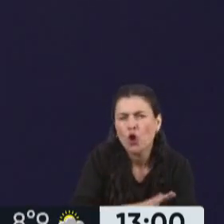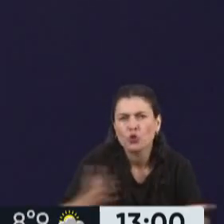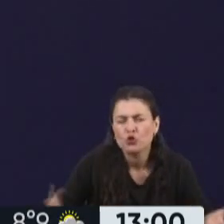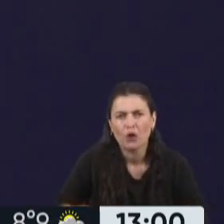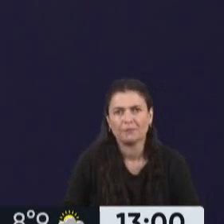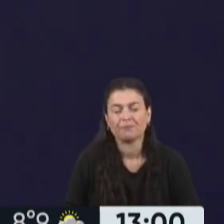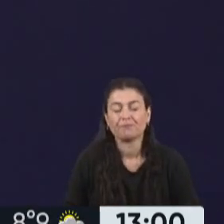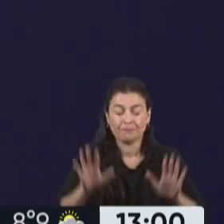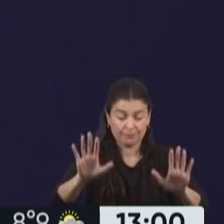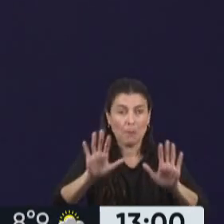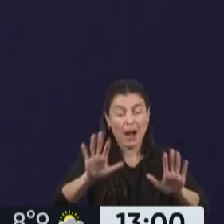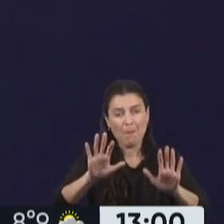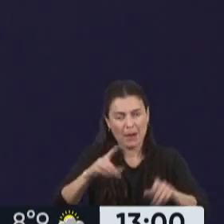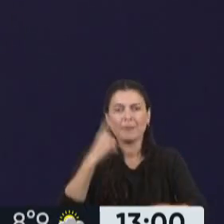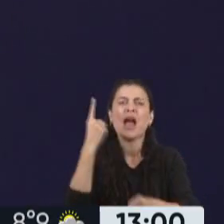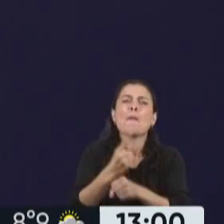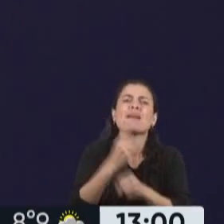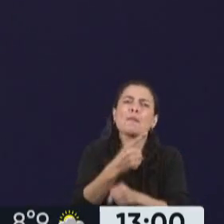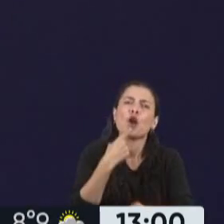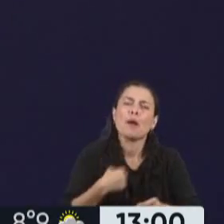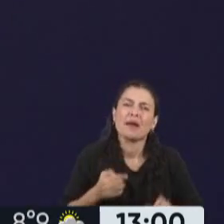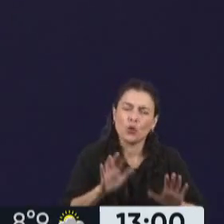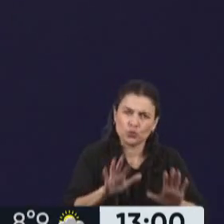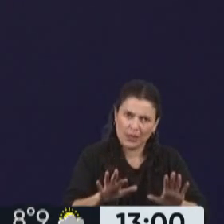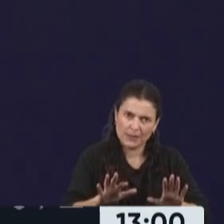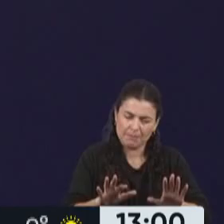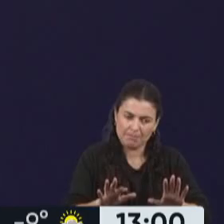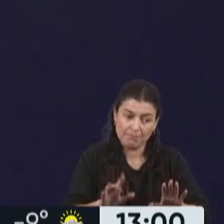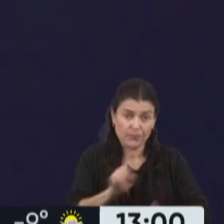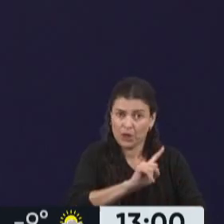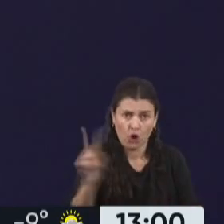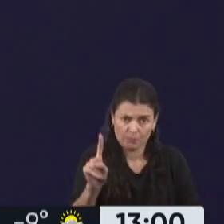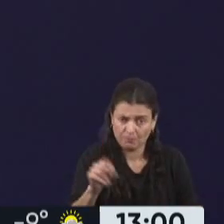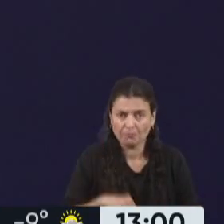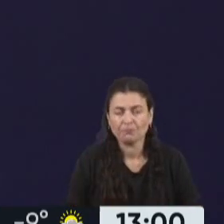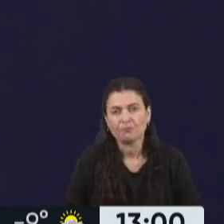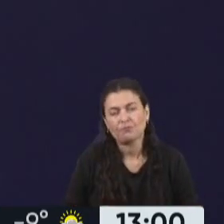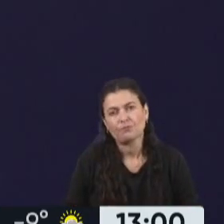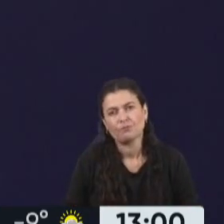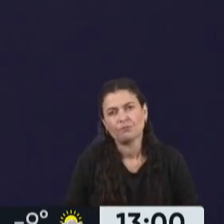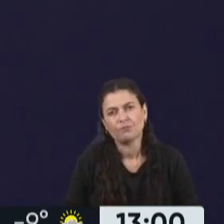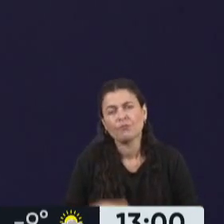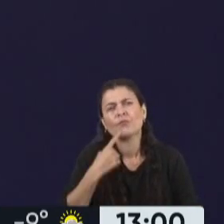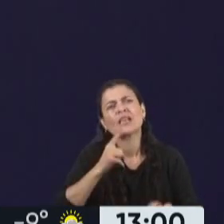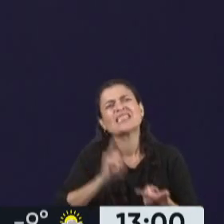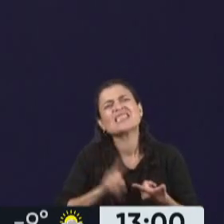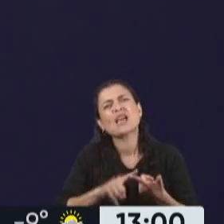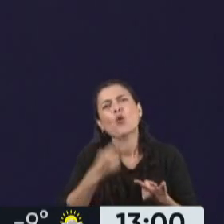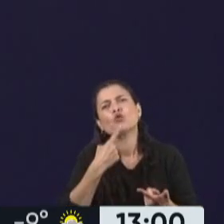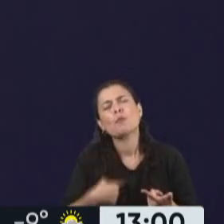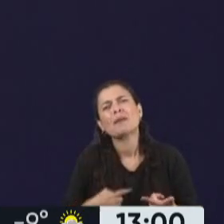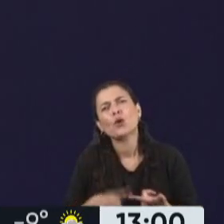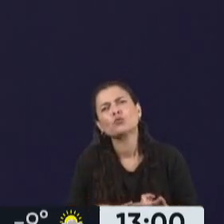Vamos con la primera pregunta. No. Y con su segunda